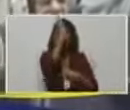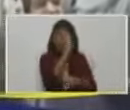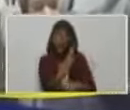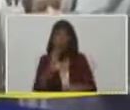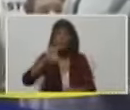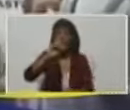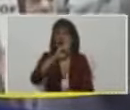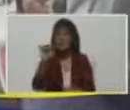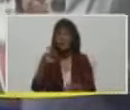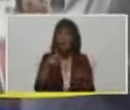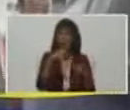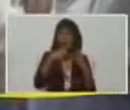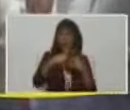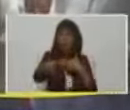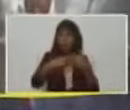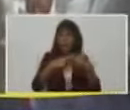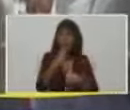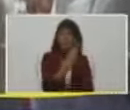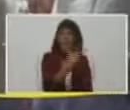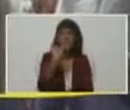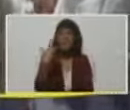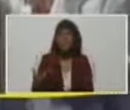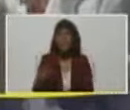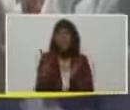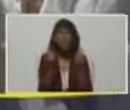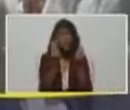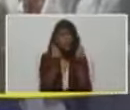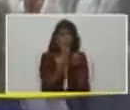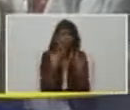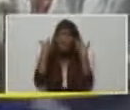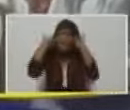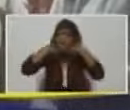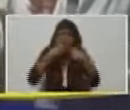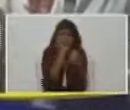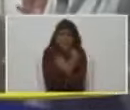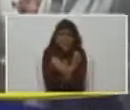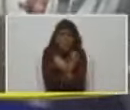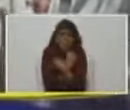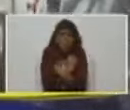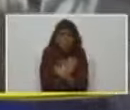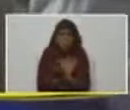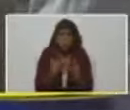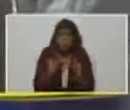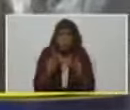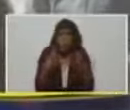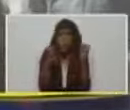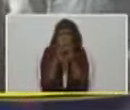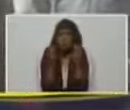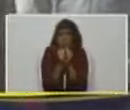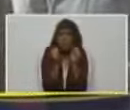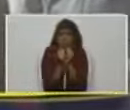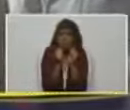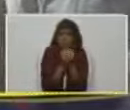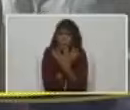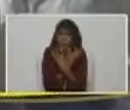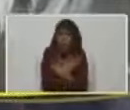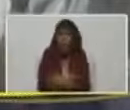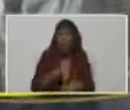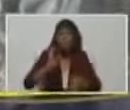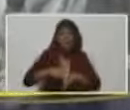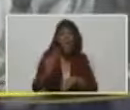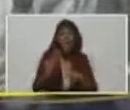kilómetro 23. Aquí hay bastante frío, nos estamos congelando. Pero aquí estamos